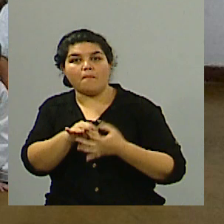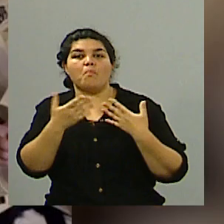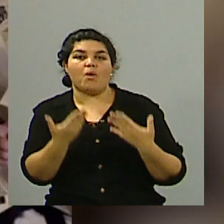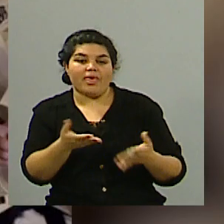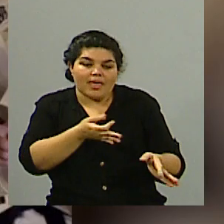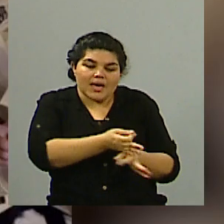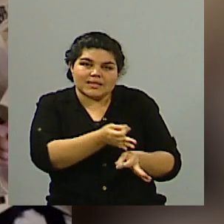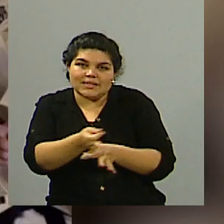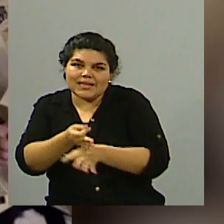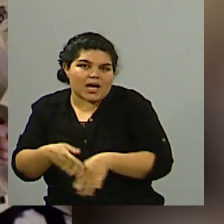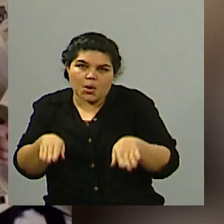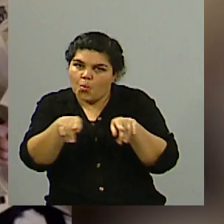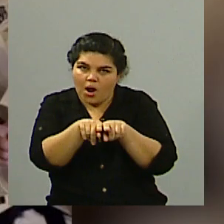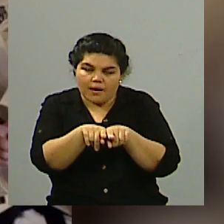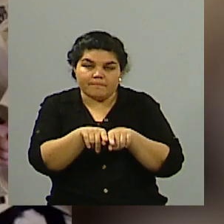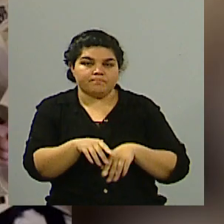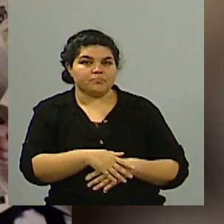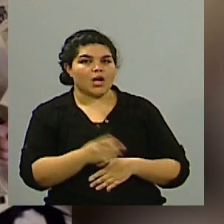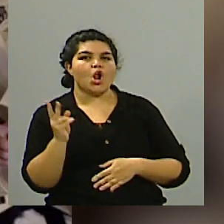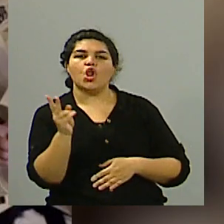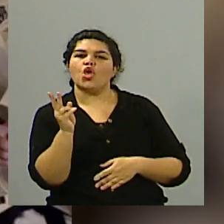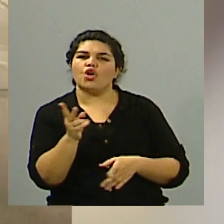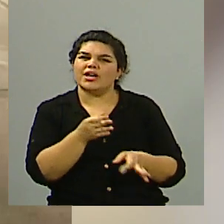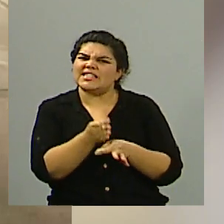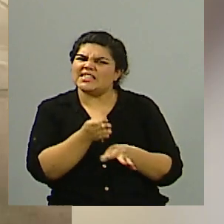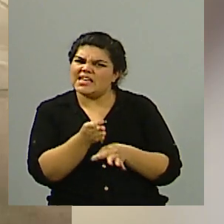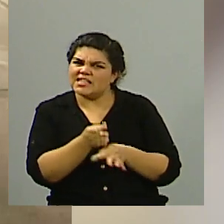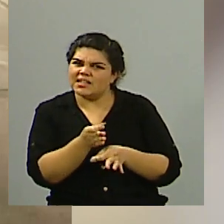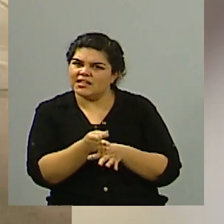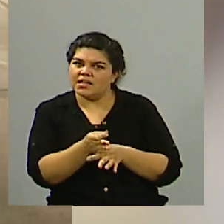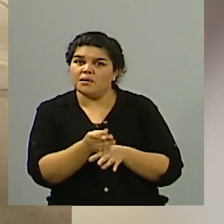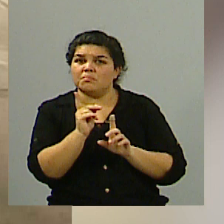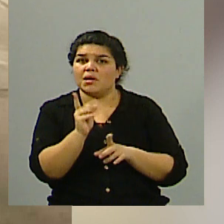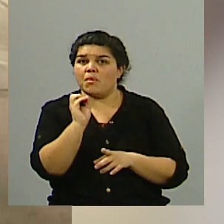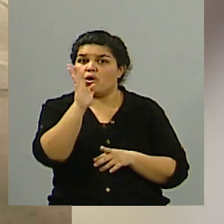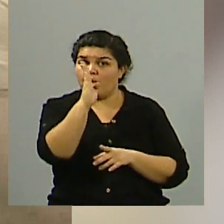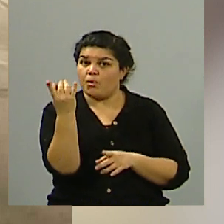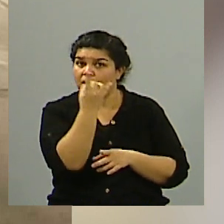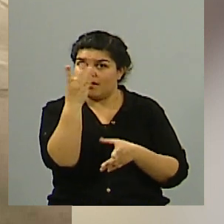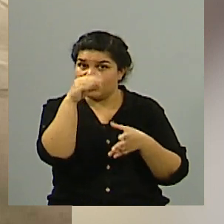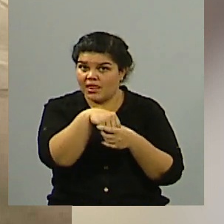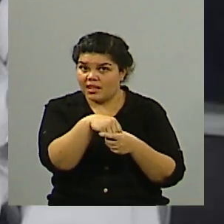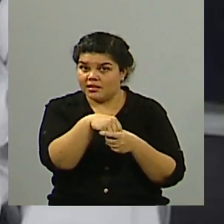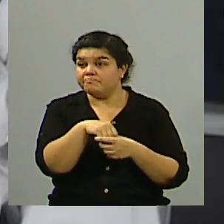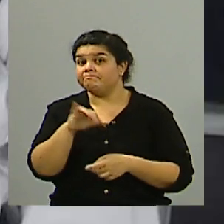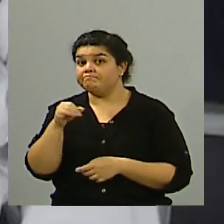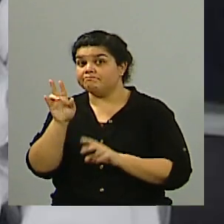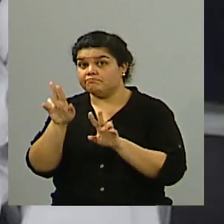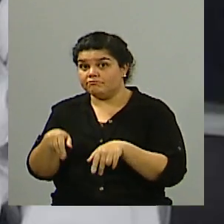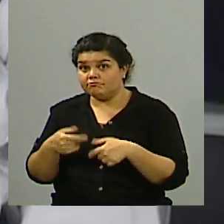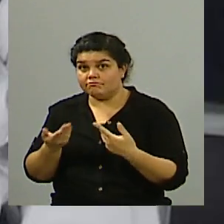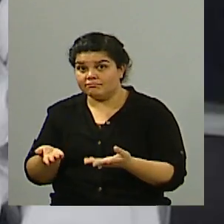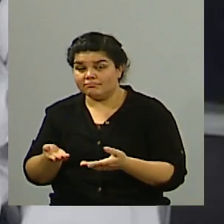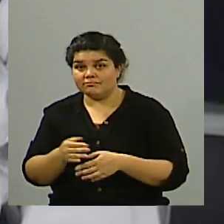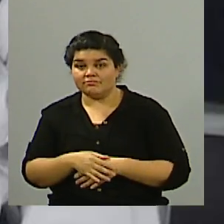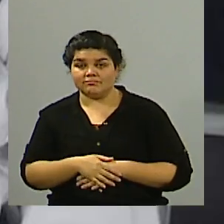en los chicos. Uh-huh. Y ambos son instructores, ¿sí? ¿Sí? En el club de la universidad. Exactamente, sí. Bueno, ¿cómo es